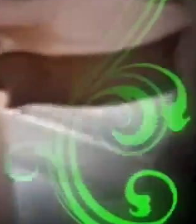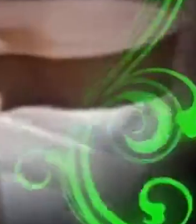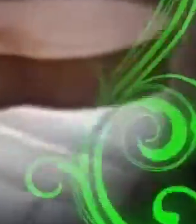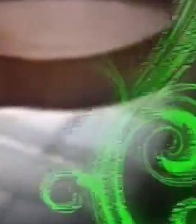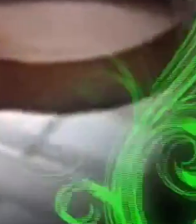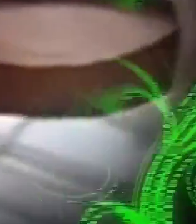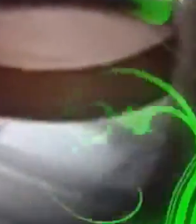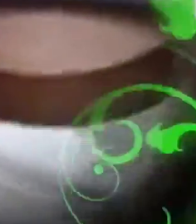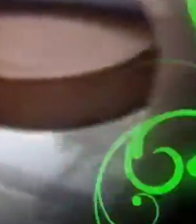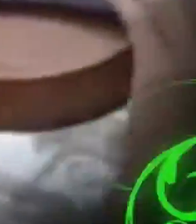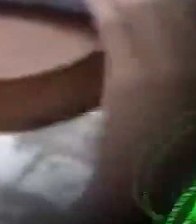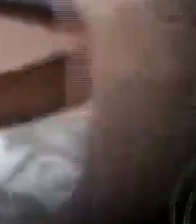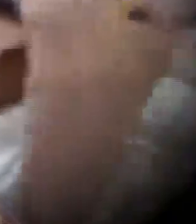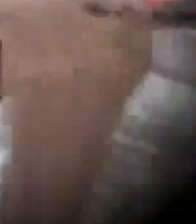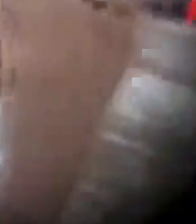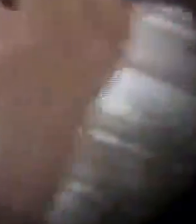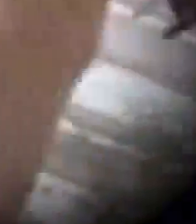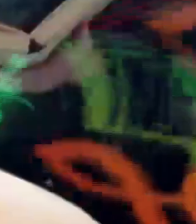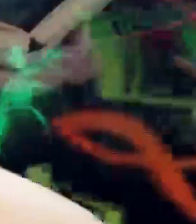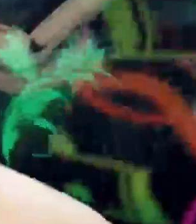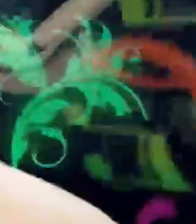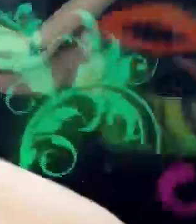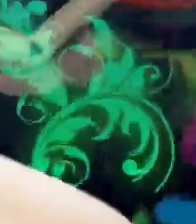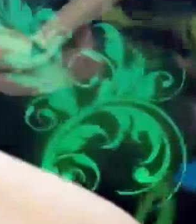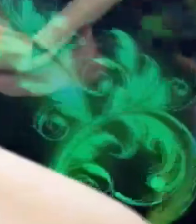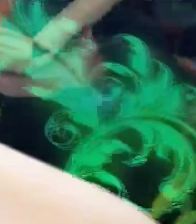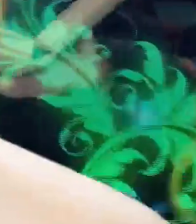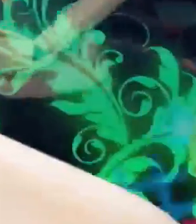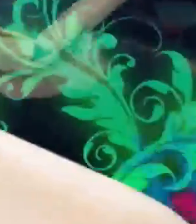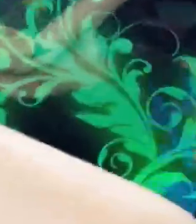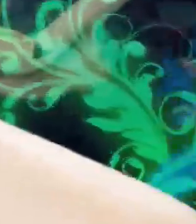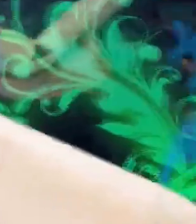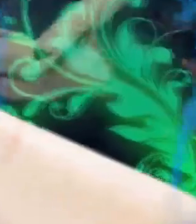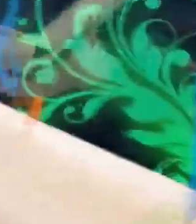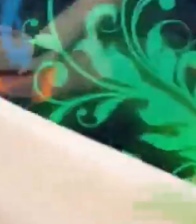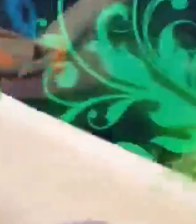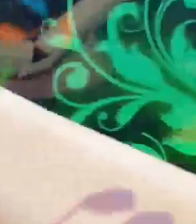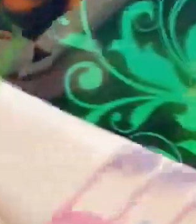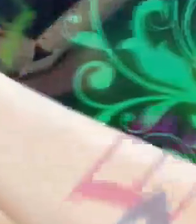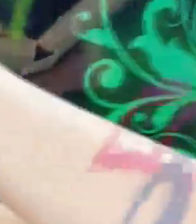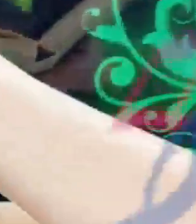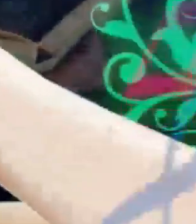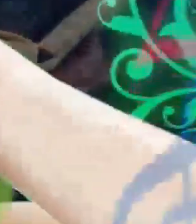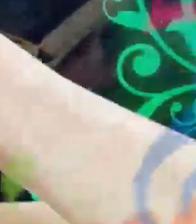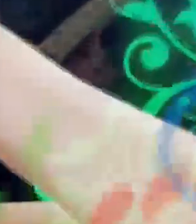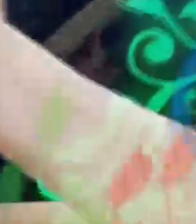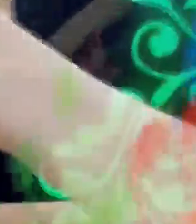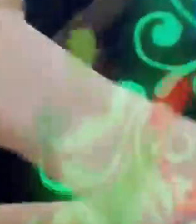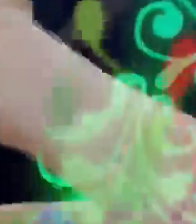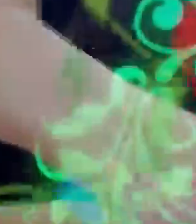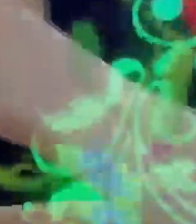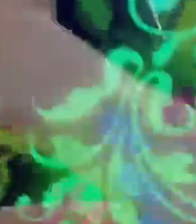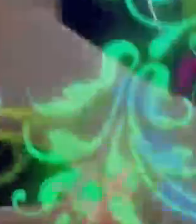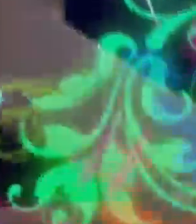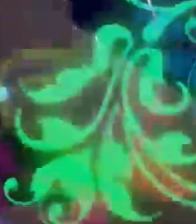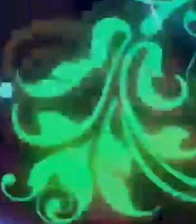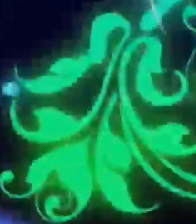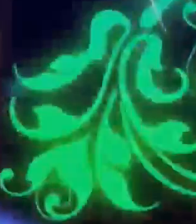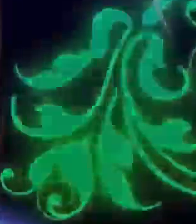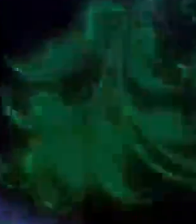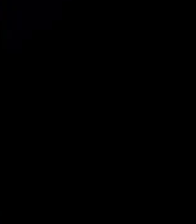¿Escuchar música ayuda a la concentración? La capacidad para disfrutar de la música es una de las habilidades que nos diferencia del resto